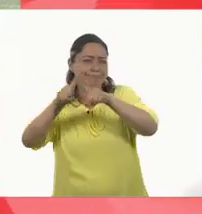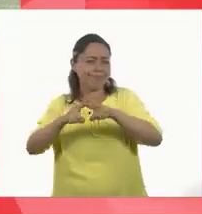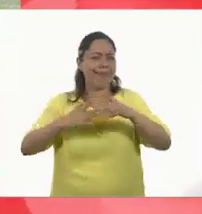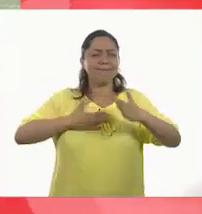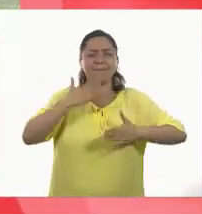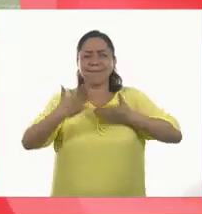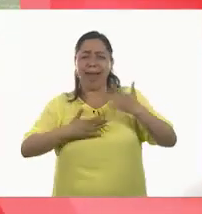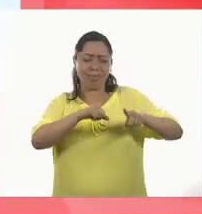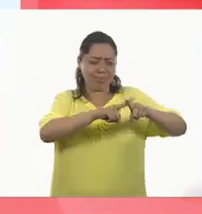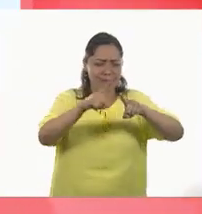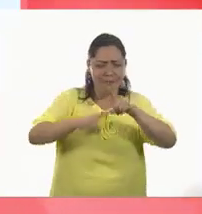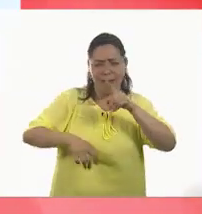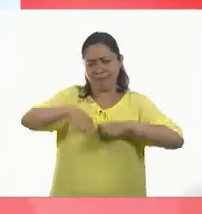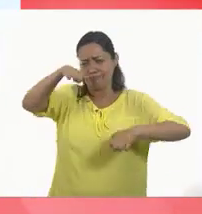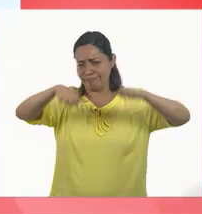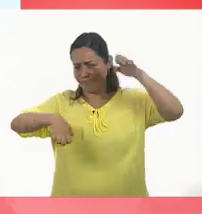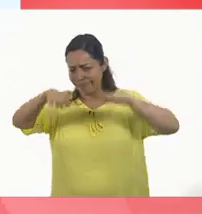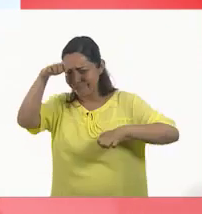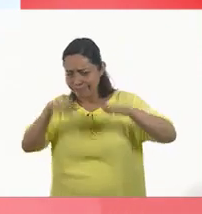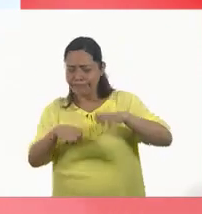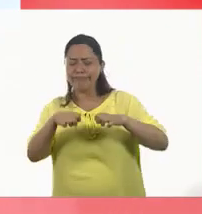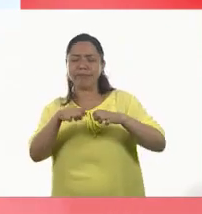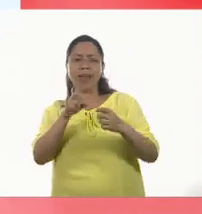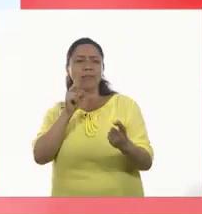edades y nos reencuentra con la historia.